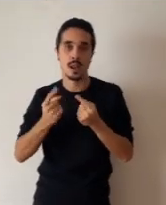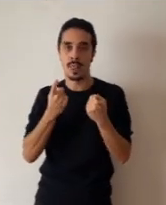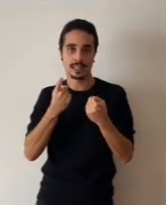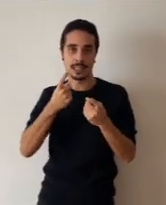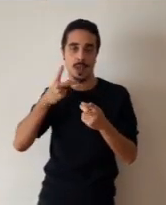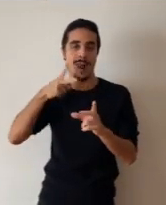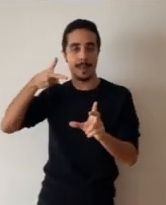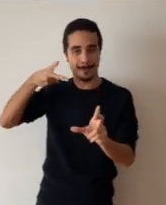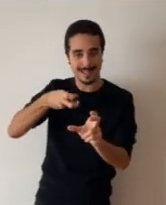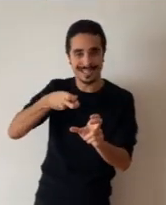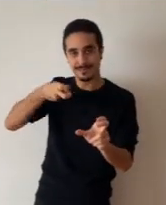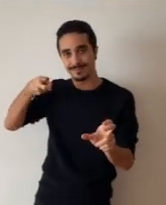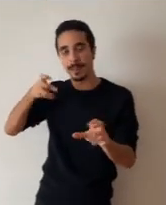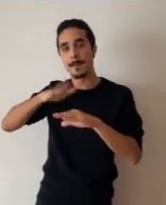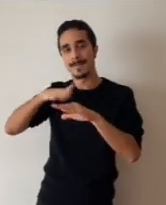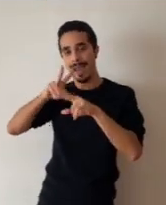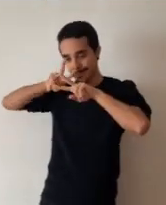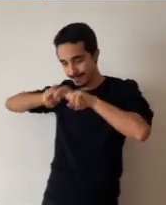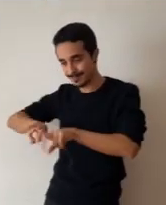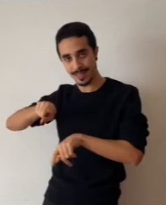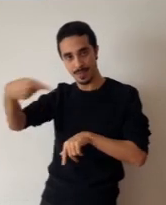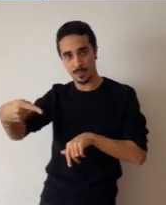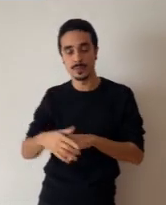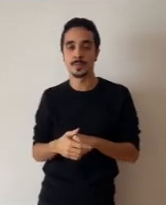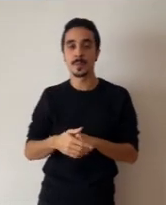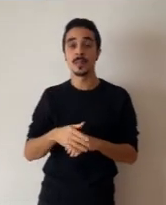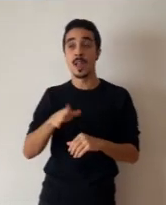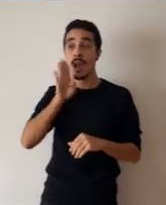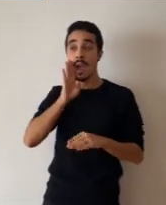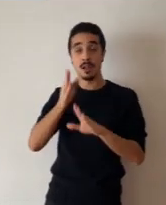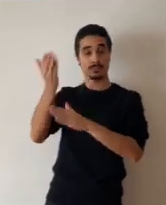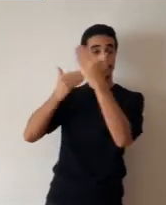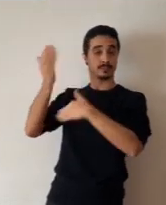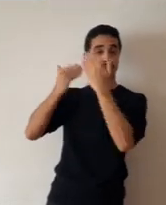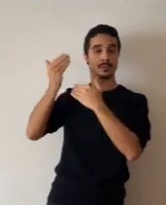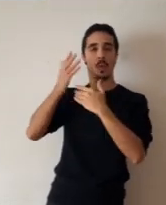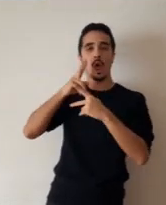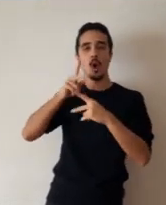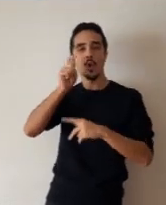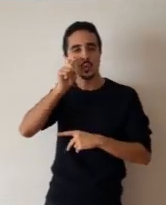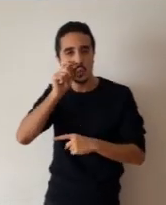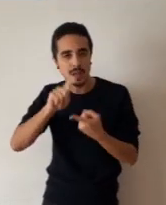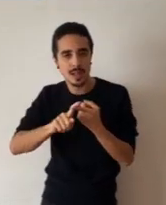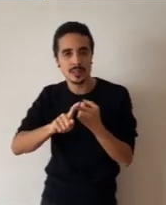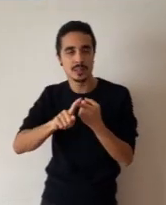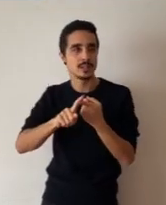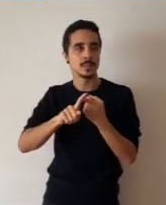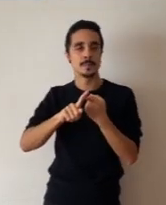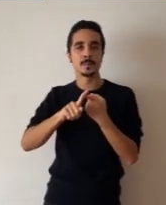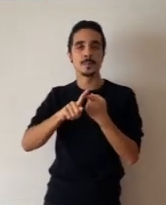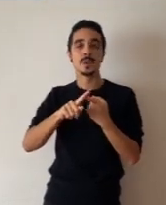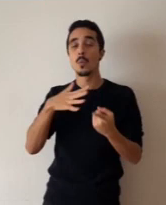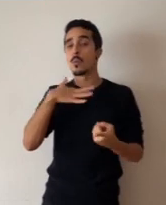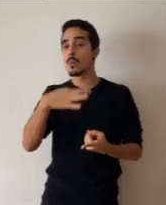tamaño, necesitan ser pinchados para ser analizados. Entonces, eso que se hacía antes en varias consultas